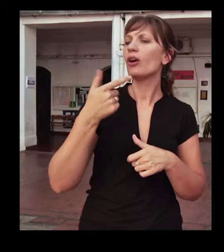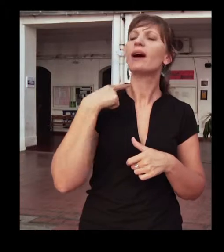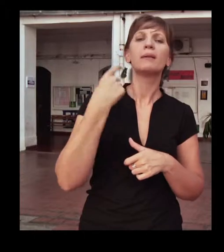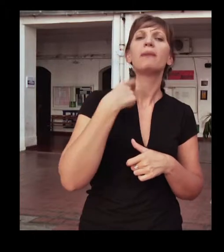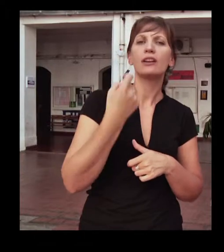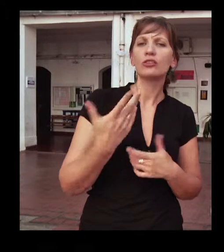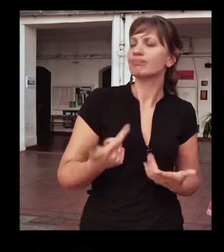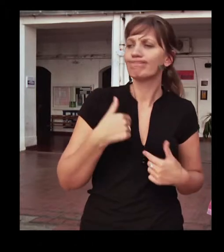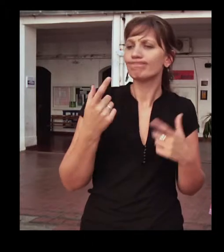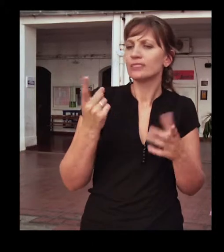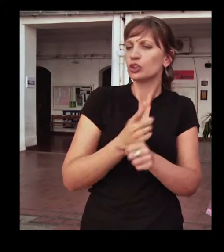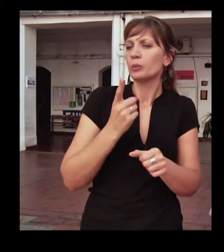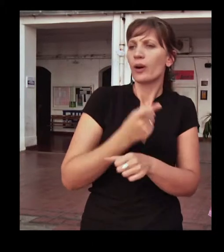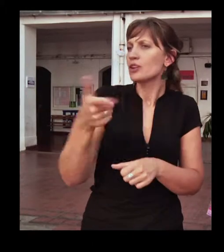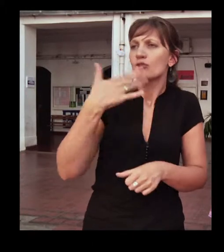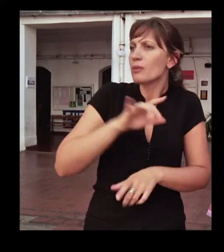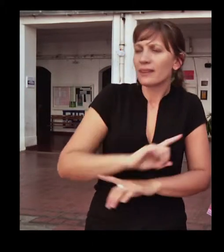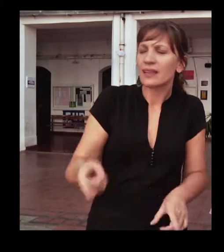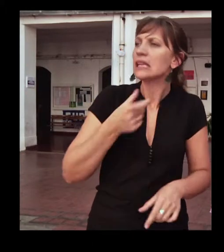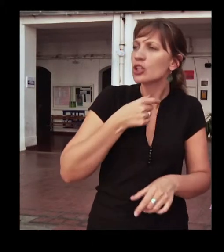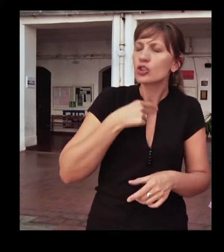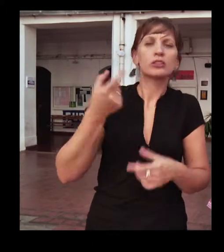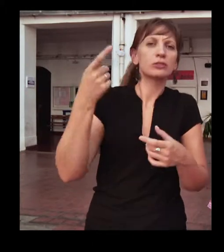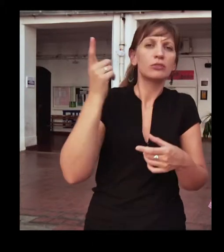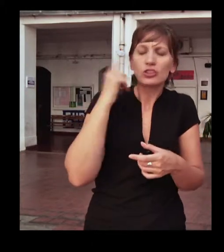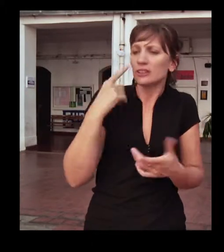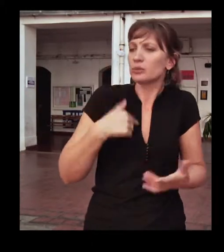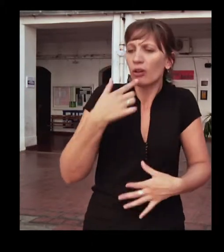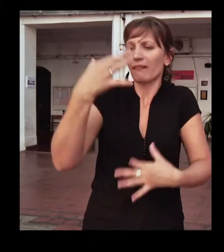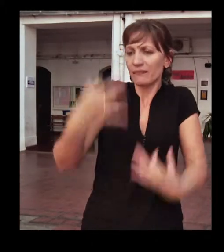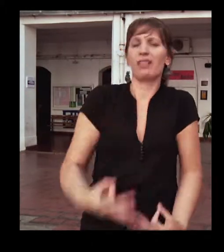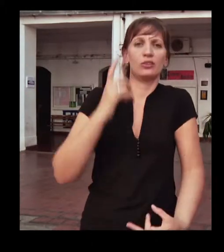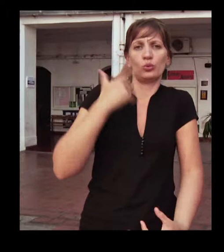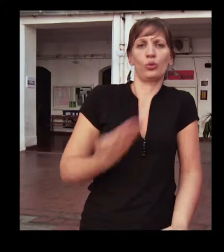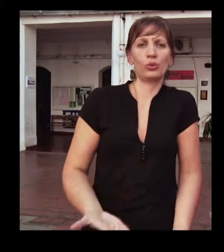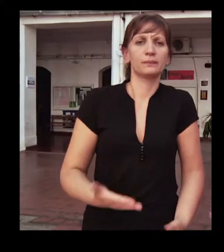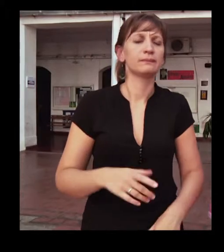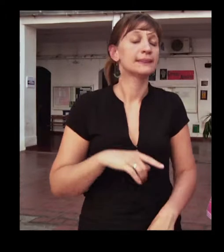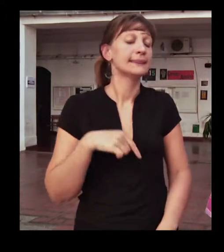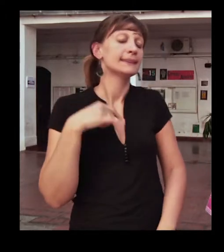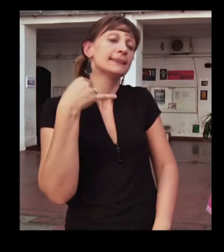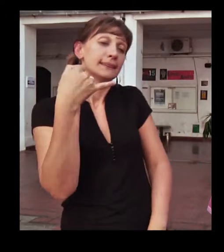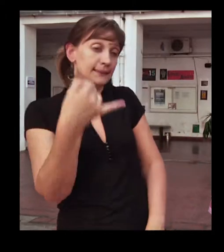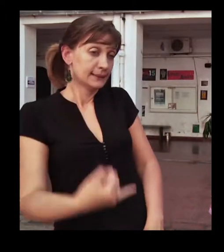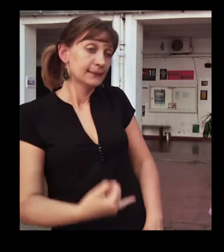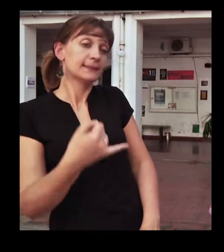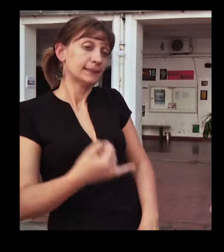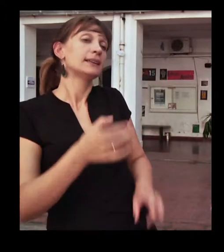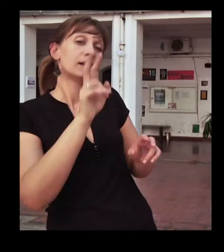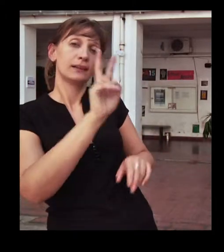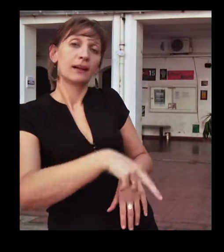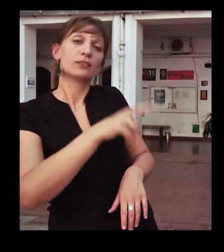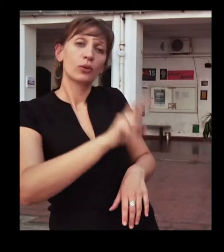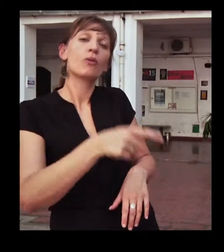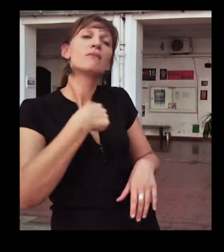volver un oyente cuando soy sordo entonces el otro le dice sí sí tienes razón en mi caso es todo bien en ese sentido para mí tan solamente